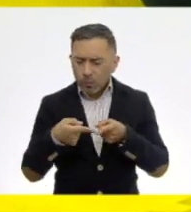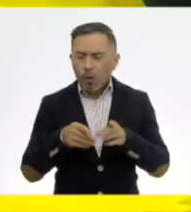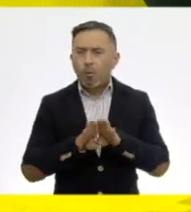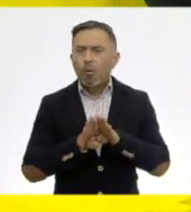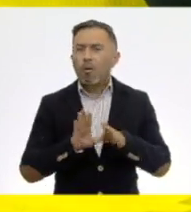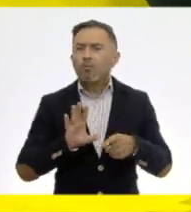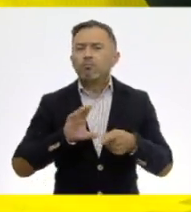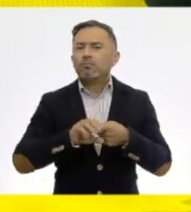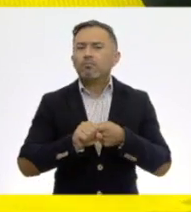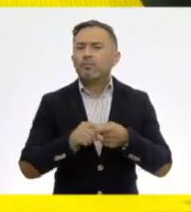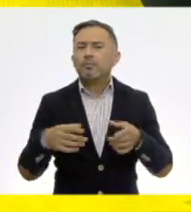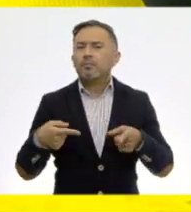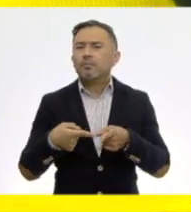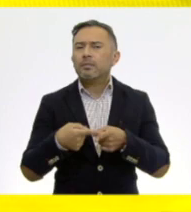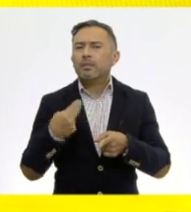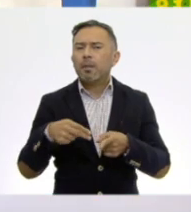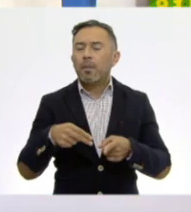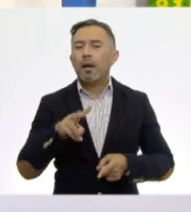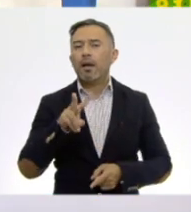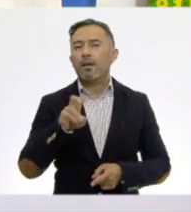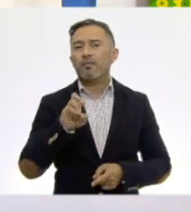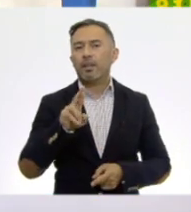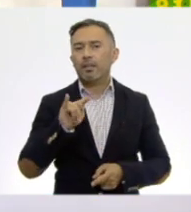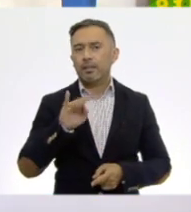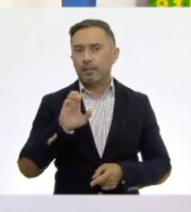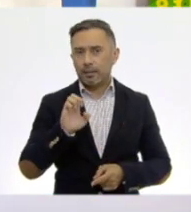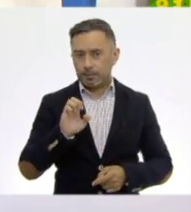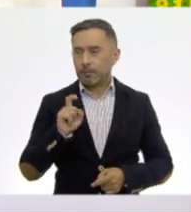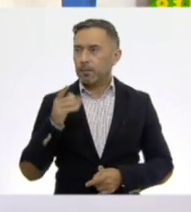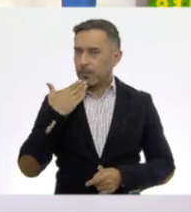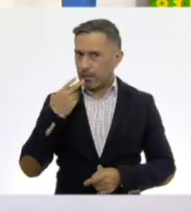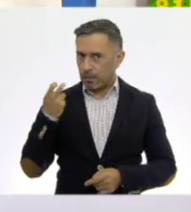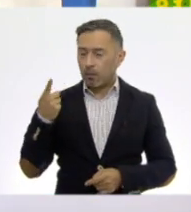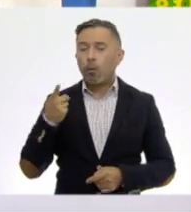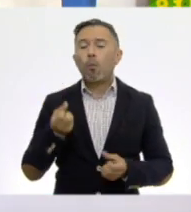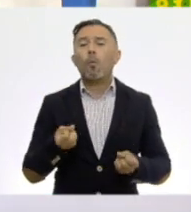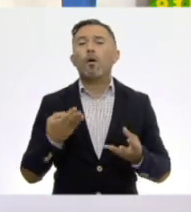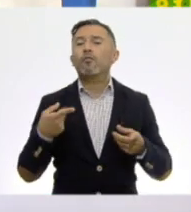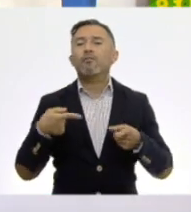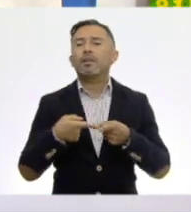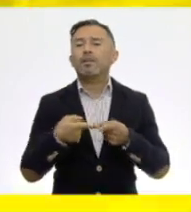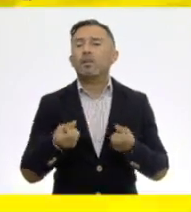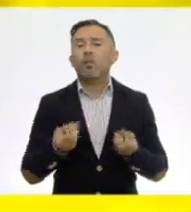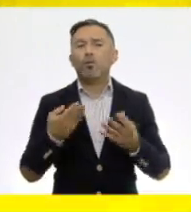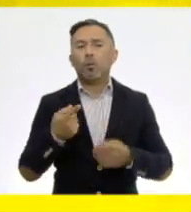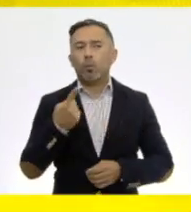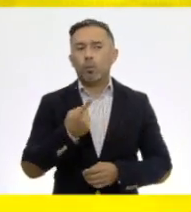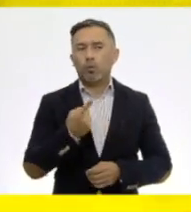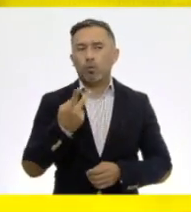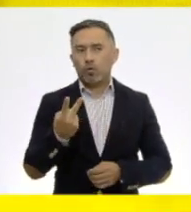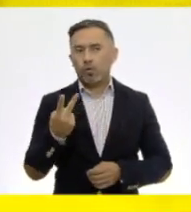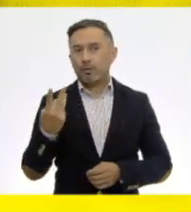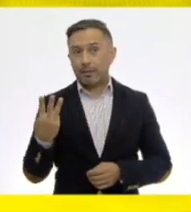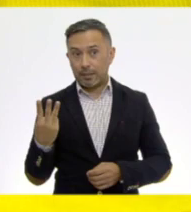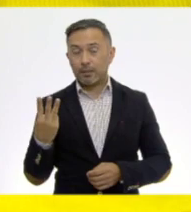llaman... Vértices. Ahí está. Ver, entonces tenemos ¿cuántos vértices?